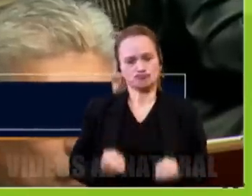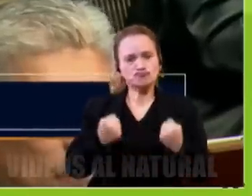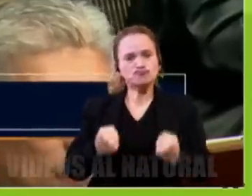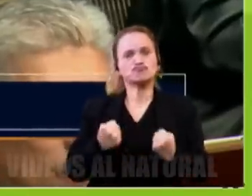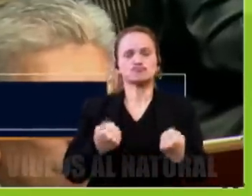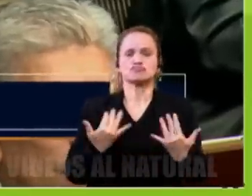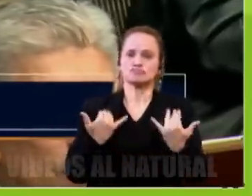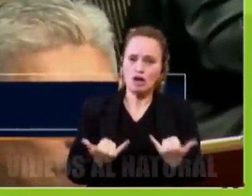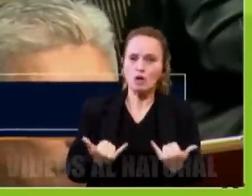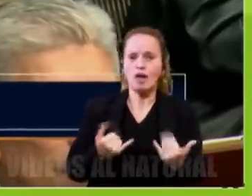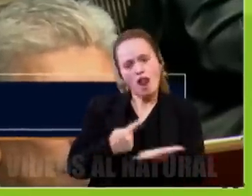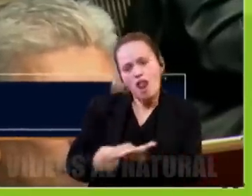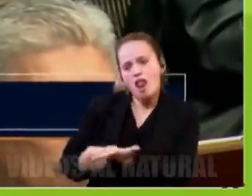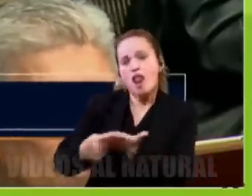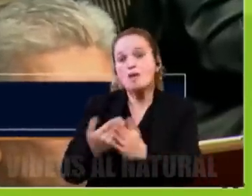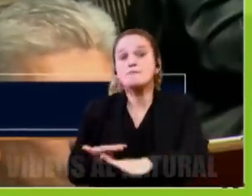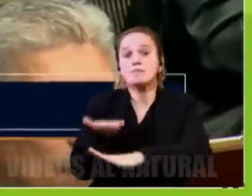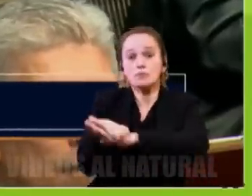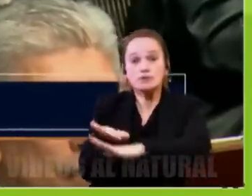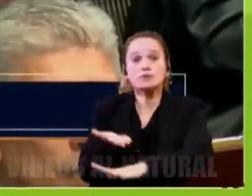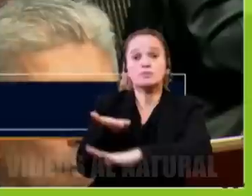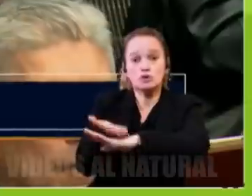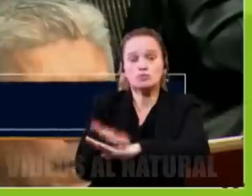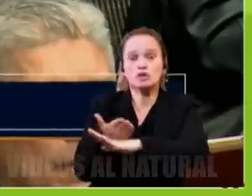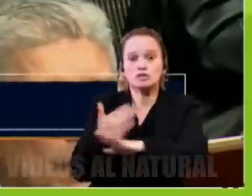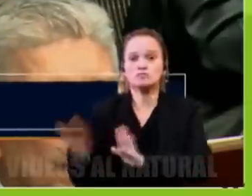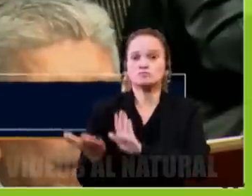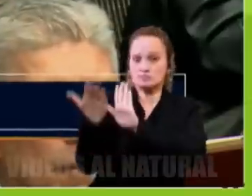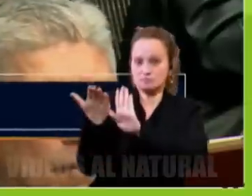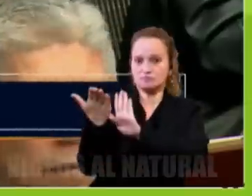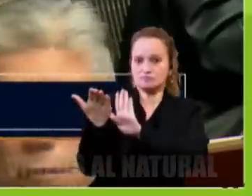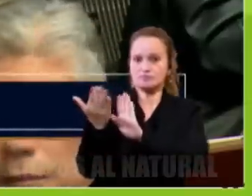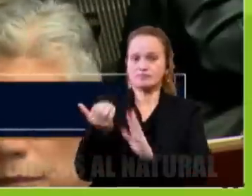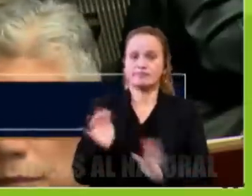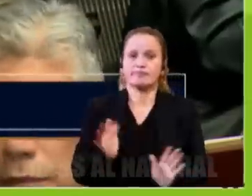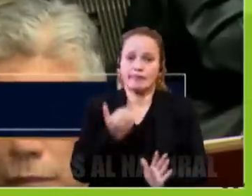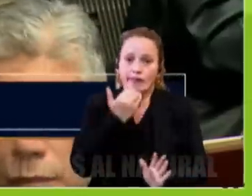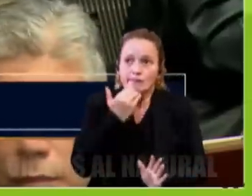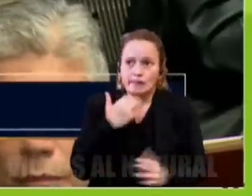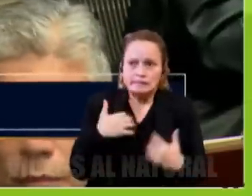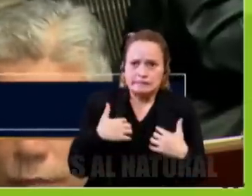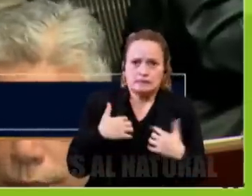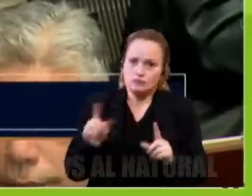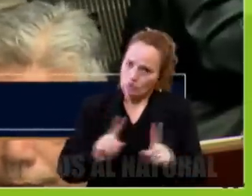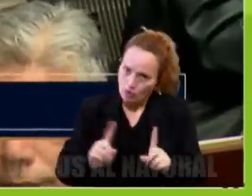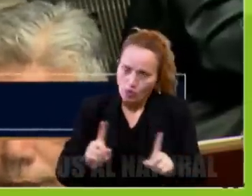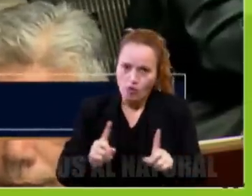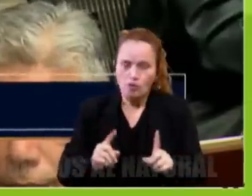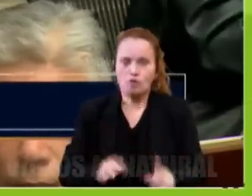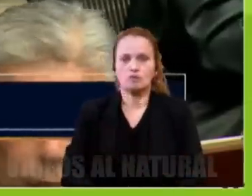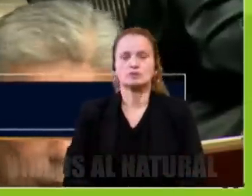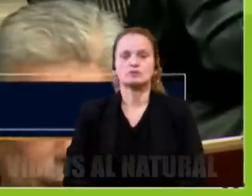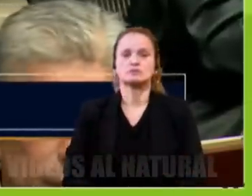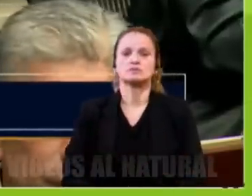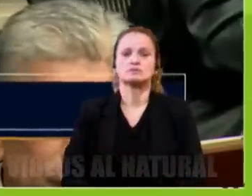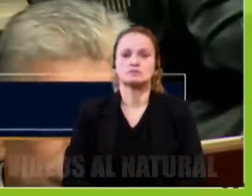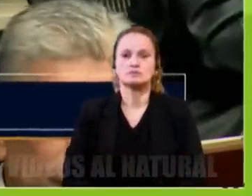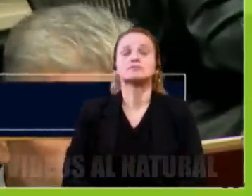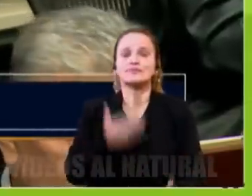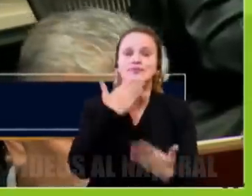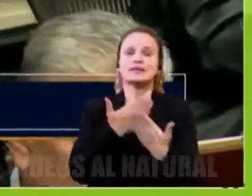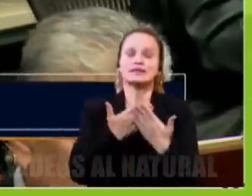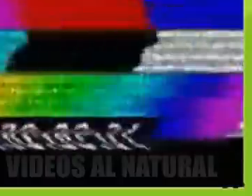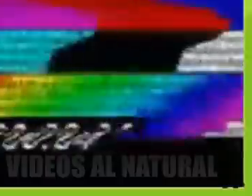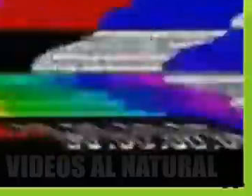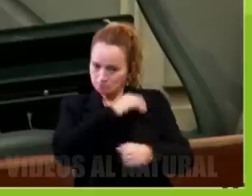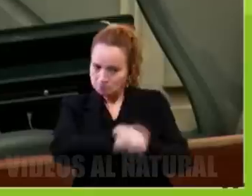estamos listos para discutir las propuestas de frente, no soterradamente como se han venido planteando hasta el día de ayer.